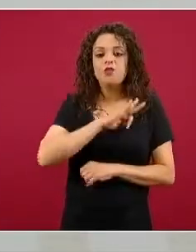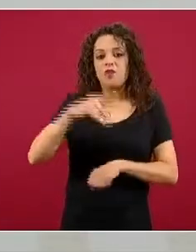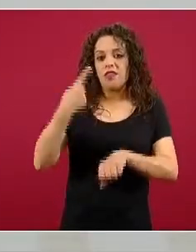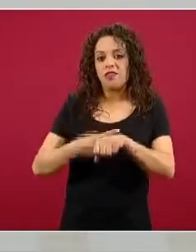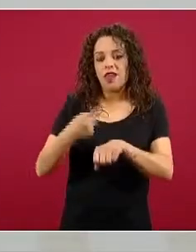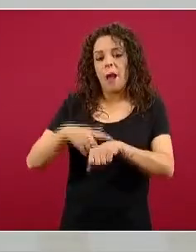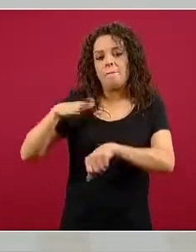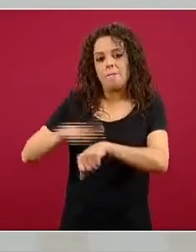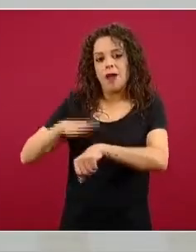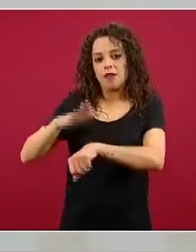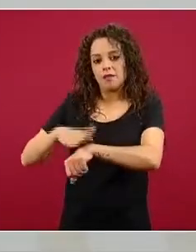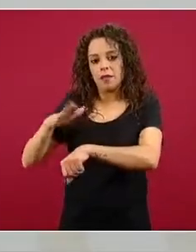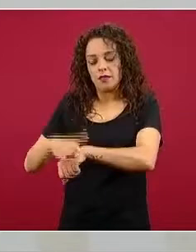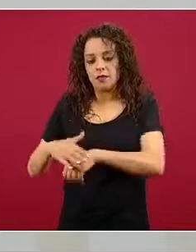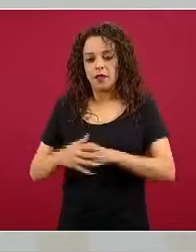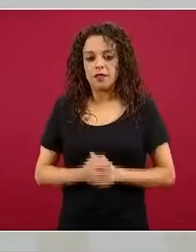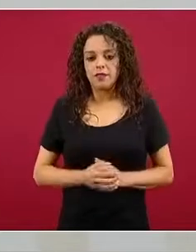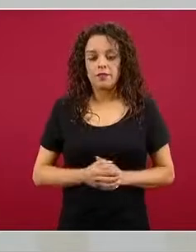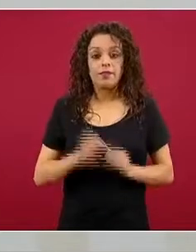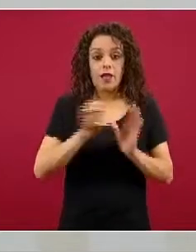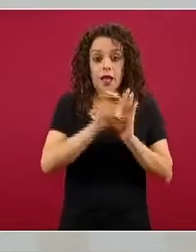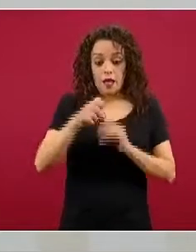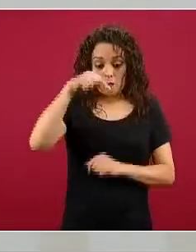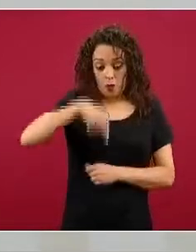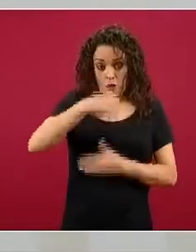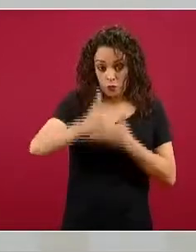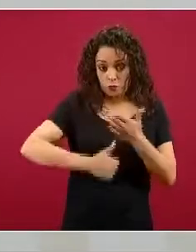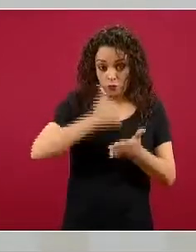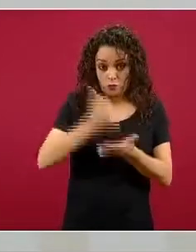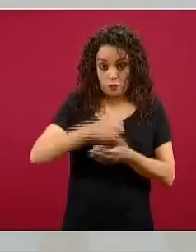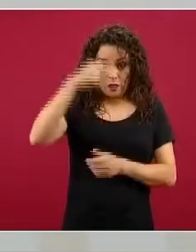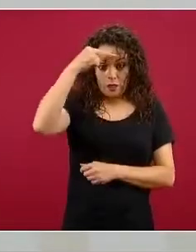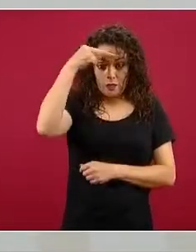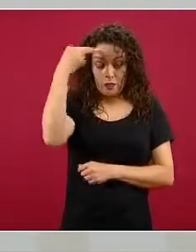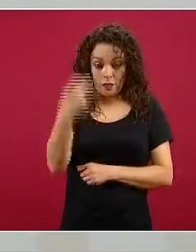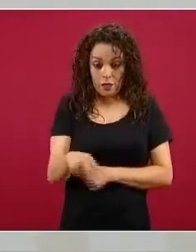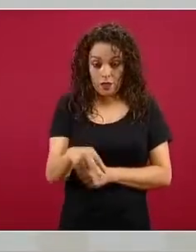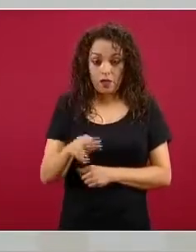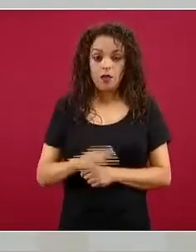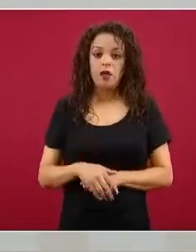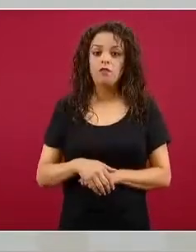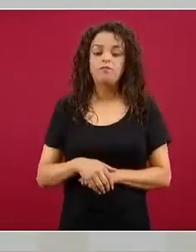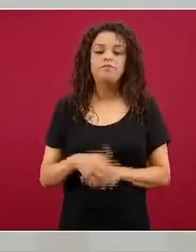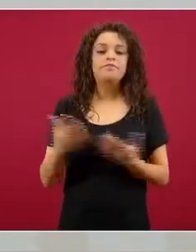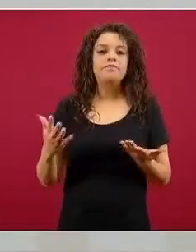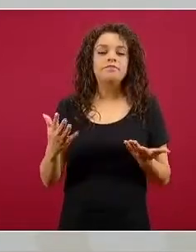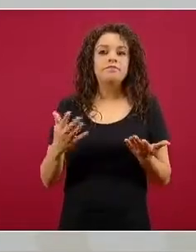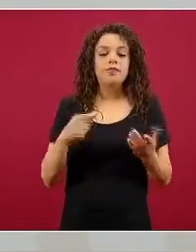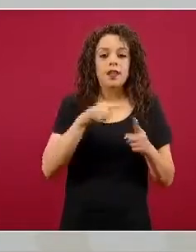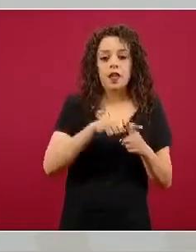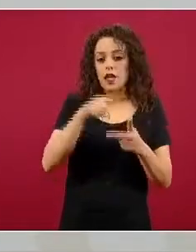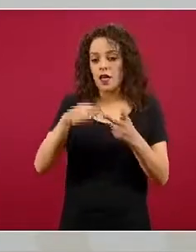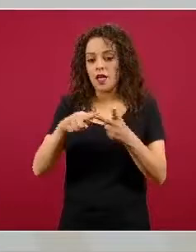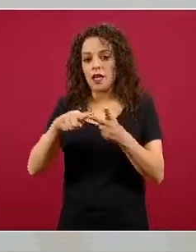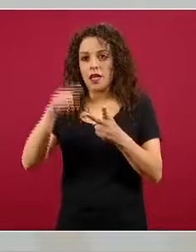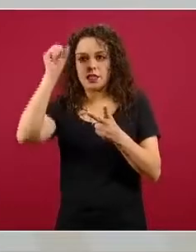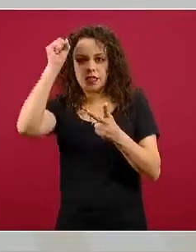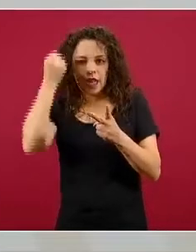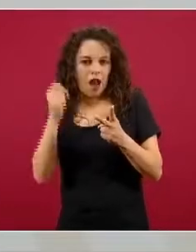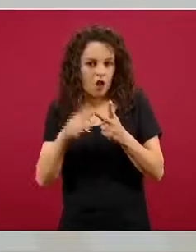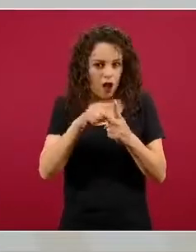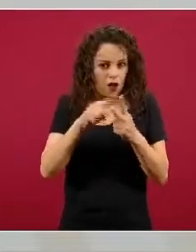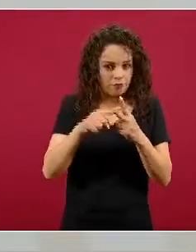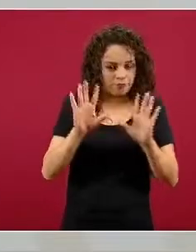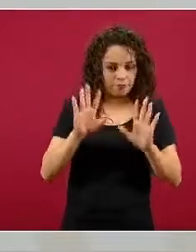estas áreas que no son endémicas, la Ciudad de México, por ejemplo, versus Sinaloa. Te voy a poner el ejemplo más claro, no es así el estudio, pero bueno,